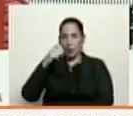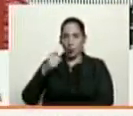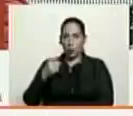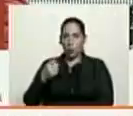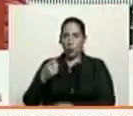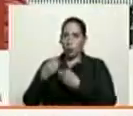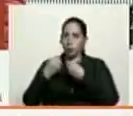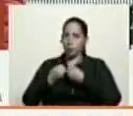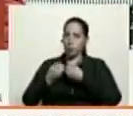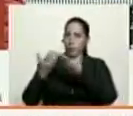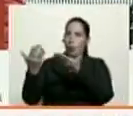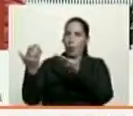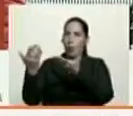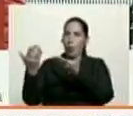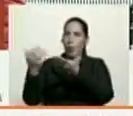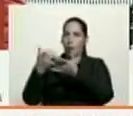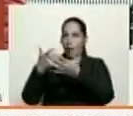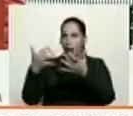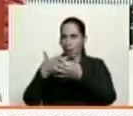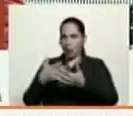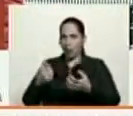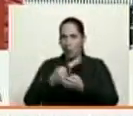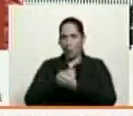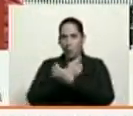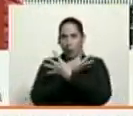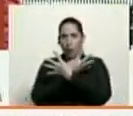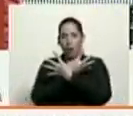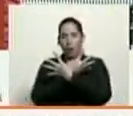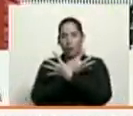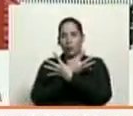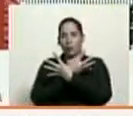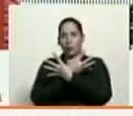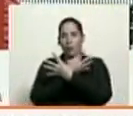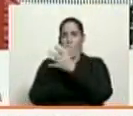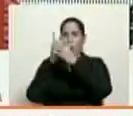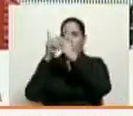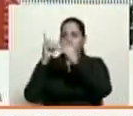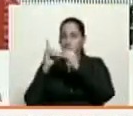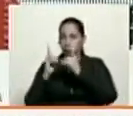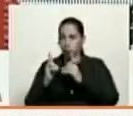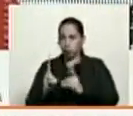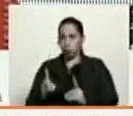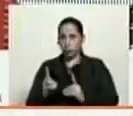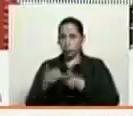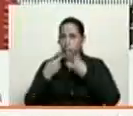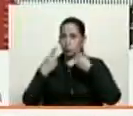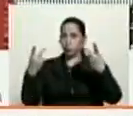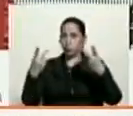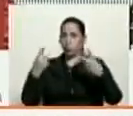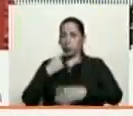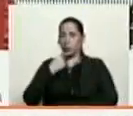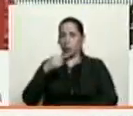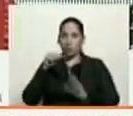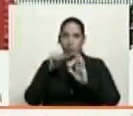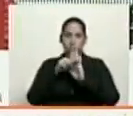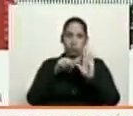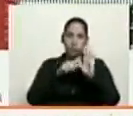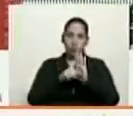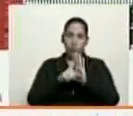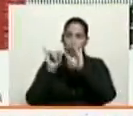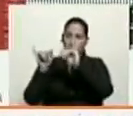carta a la OEA anunciando su decisión tal cual está establecido en esas